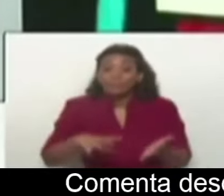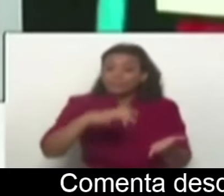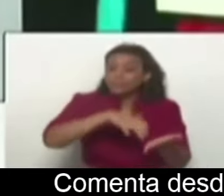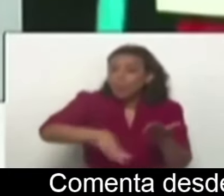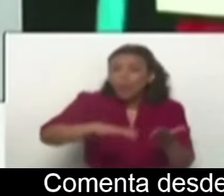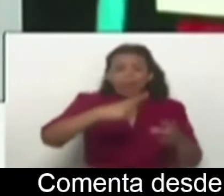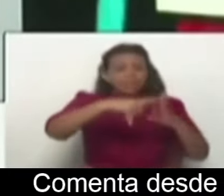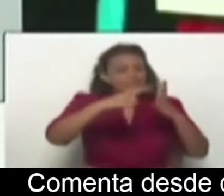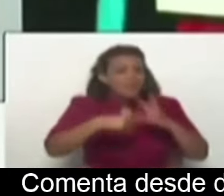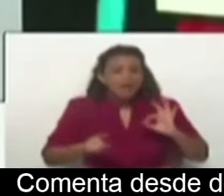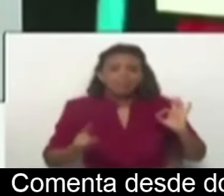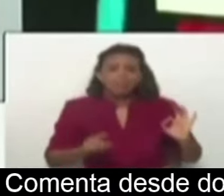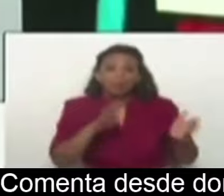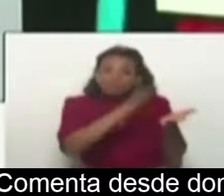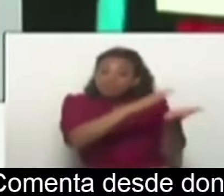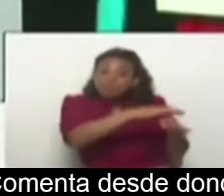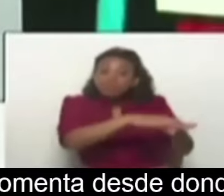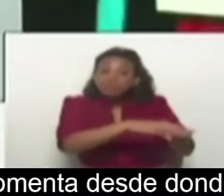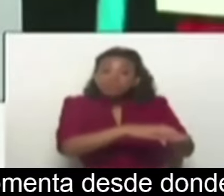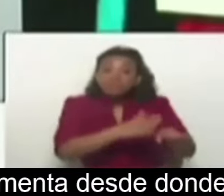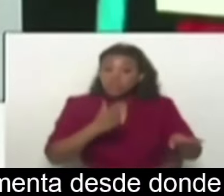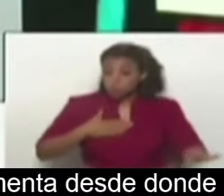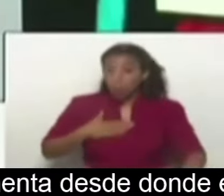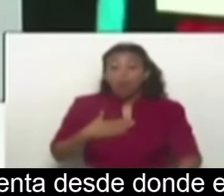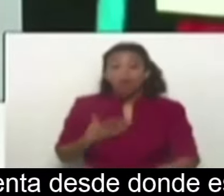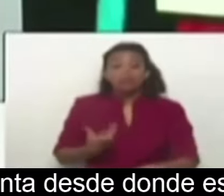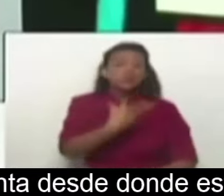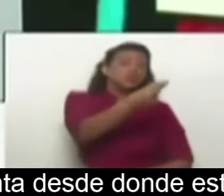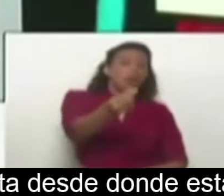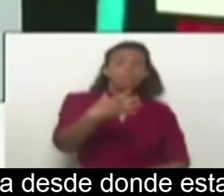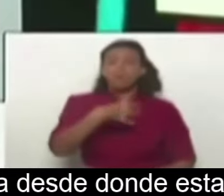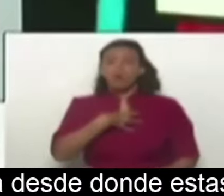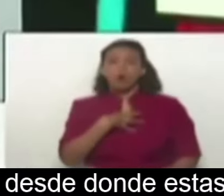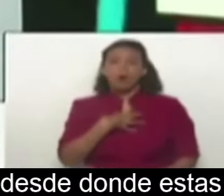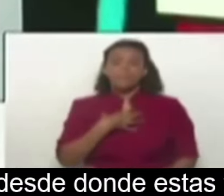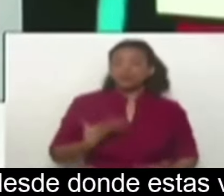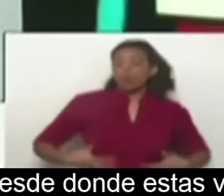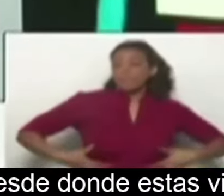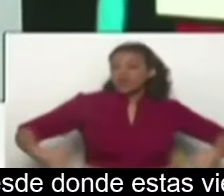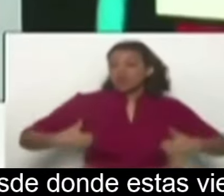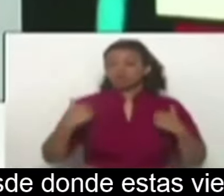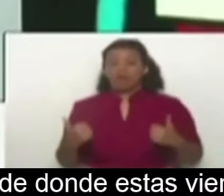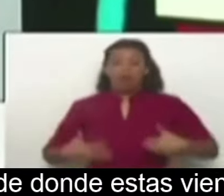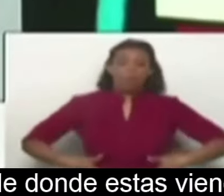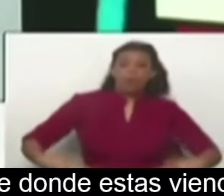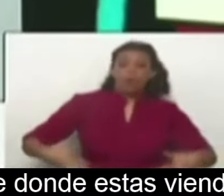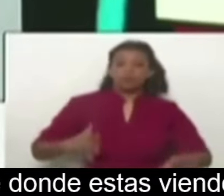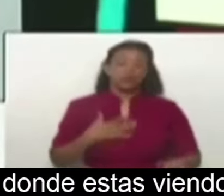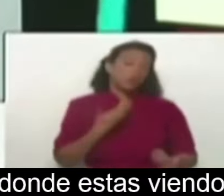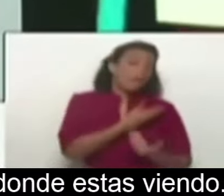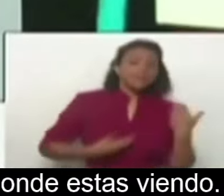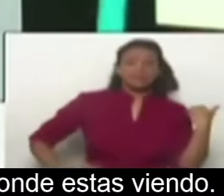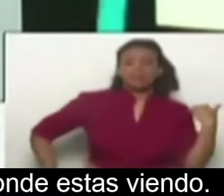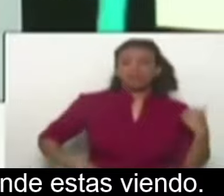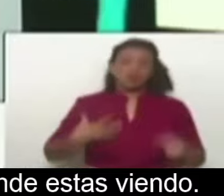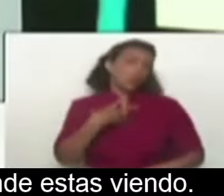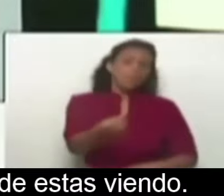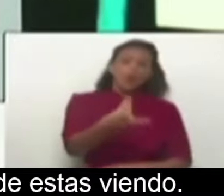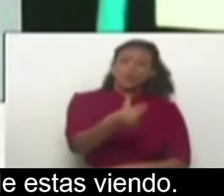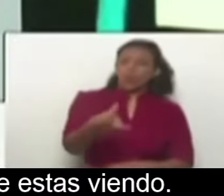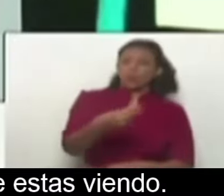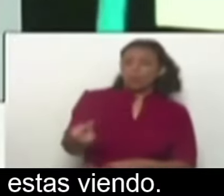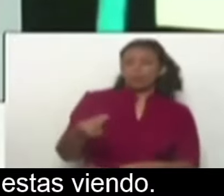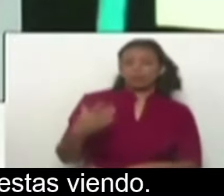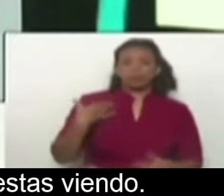la Florida. Y Donald Trump puede decir, no voy porque yo soy un magnate, no voy porque soy expresidente, no voy porque voy a ganar